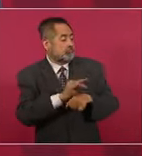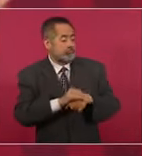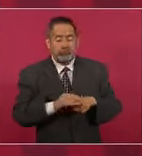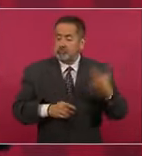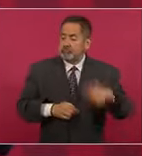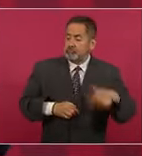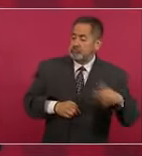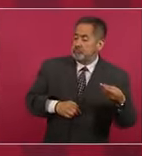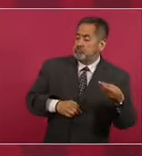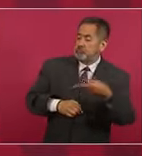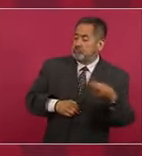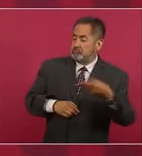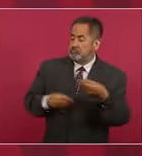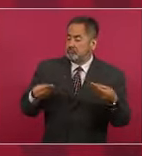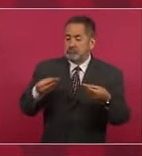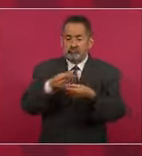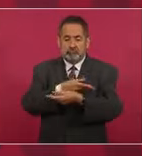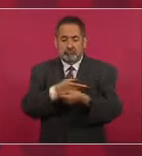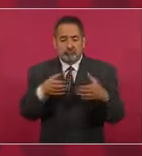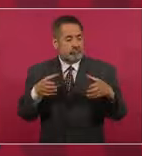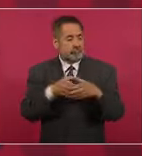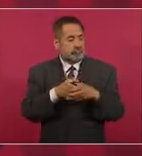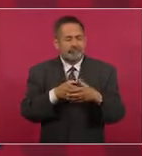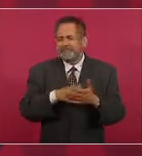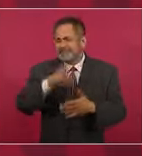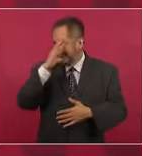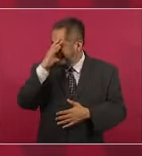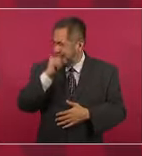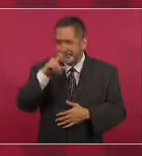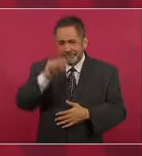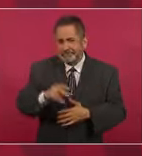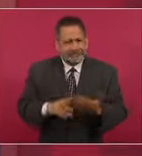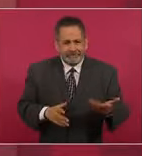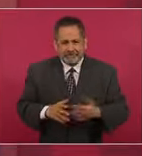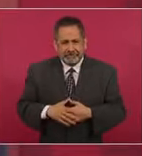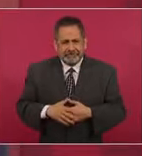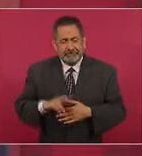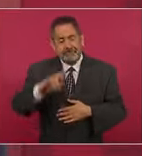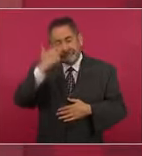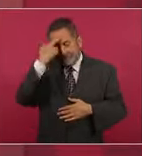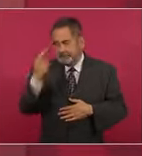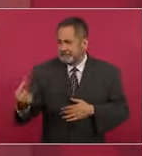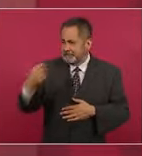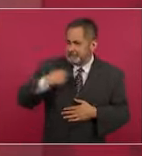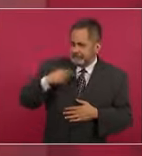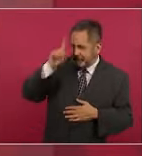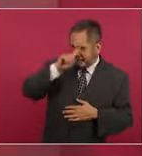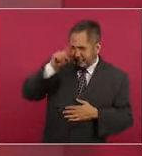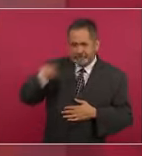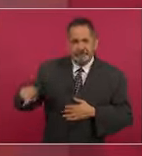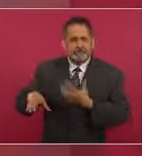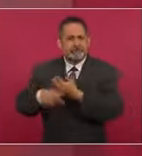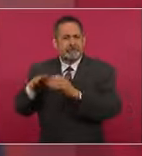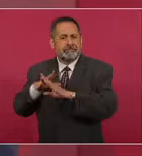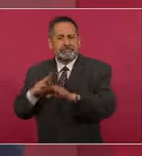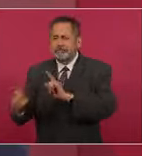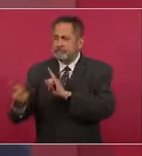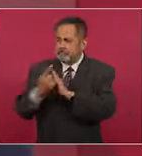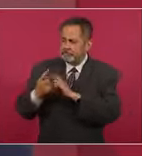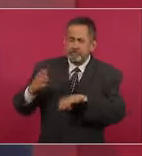el poder económico y el poder político. Acuérdense lo que me aconsejó aquel migrante en San